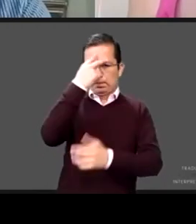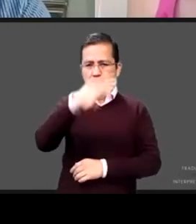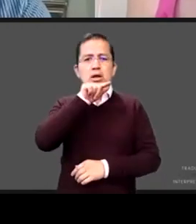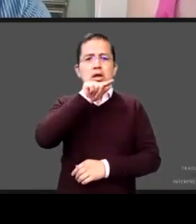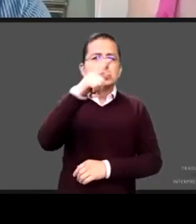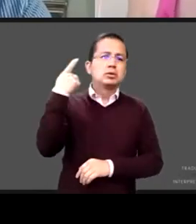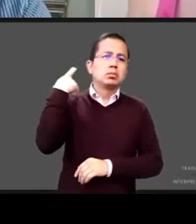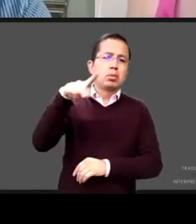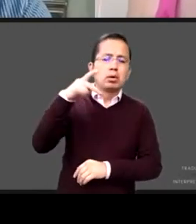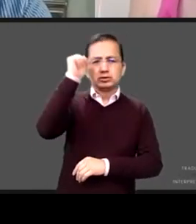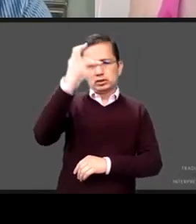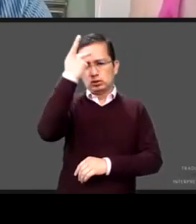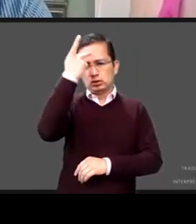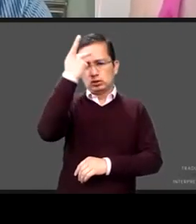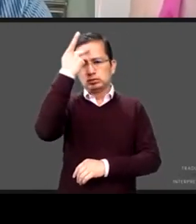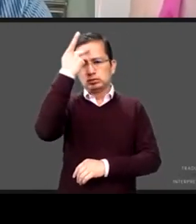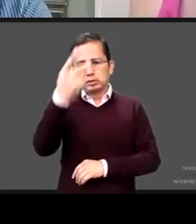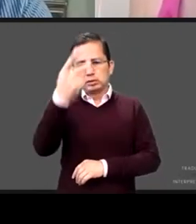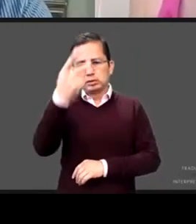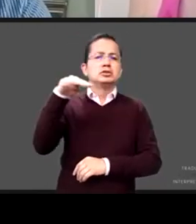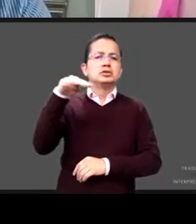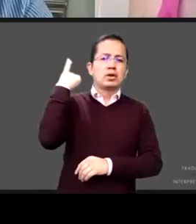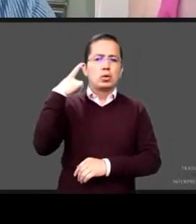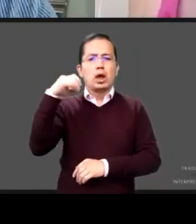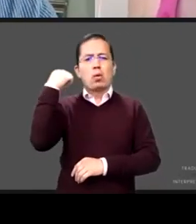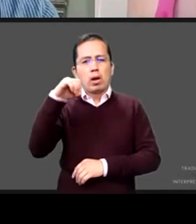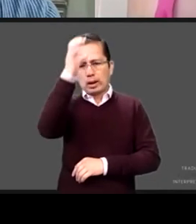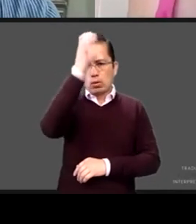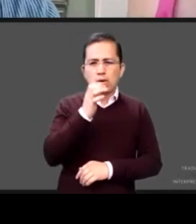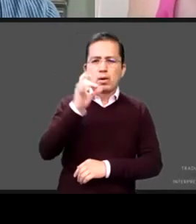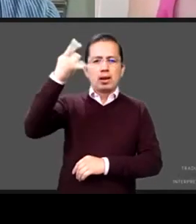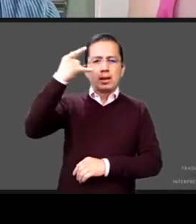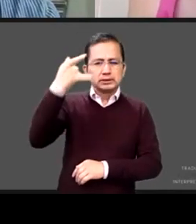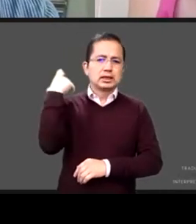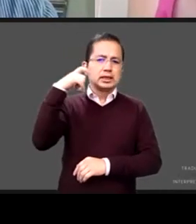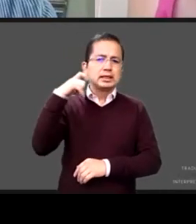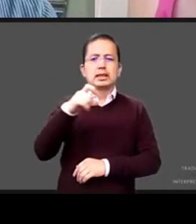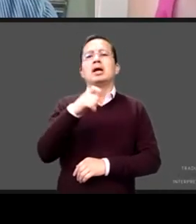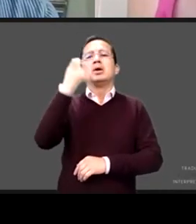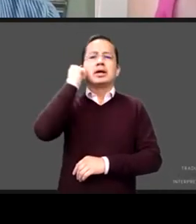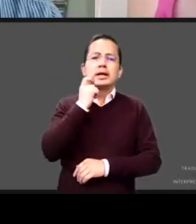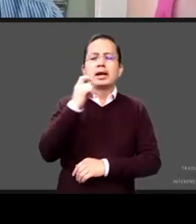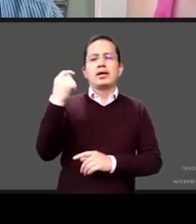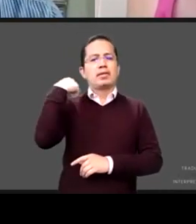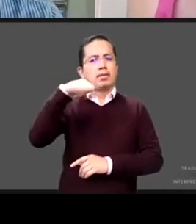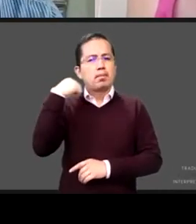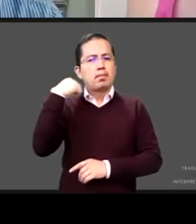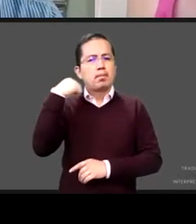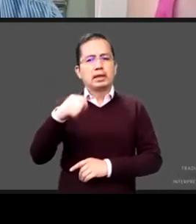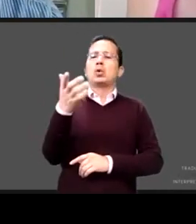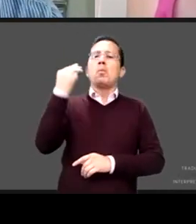Potosí, Michoacán, Durango, Oaxaca, Coahuila, Campeche, Querétaro, Guerrero, Tabasco, Tlaxcala, Morelos, Puebla, Coahuila,